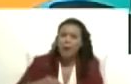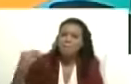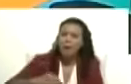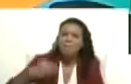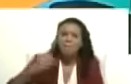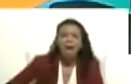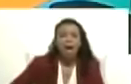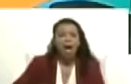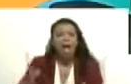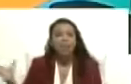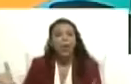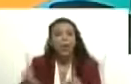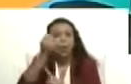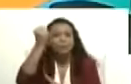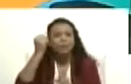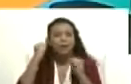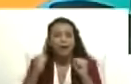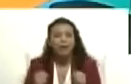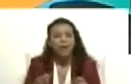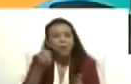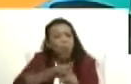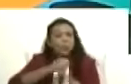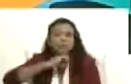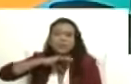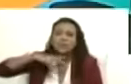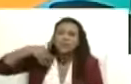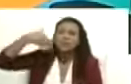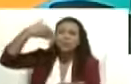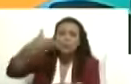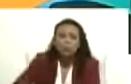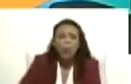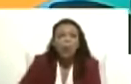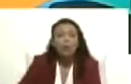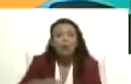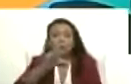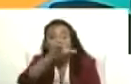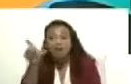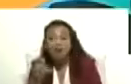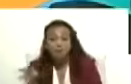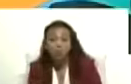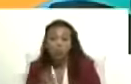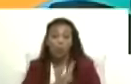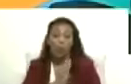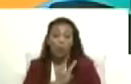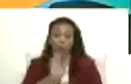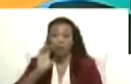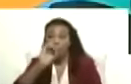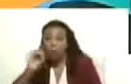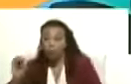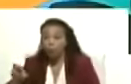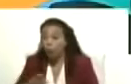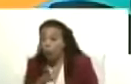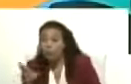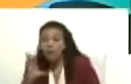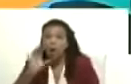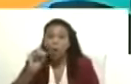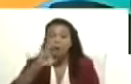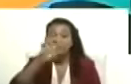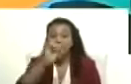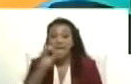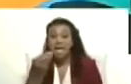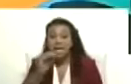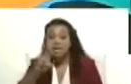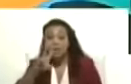en esta conquista que se mantiene, en esta lucha histórica por este territorio al oeste del río Esequiba. Es la información que se